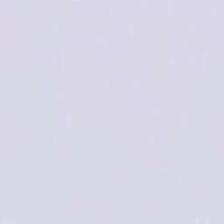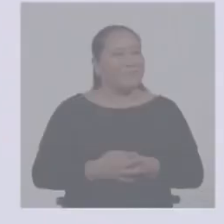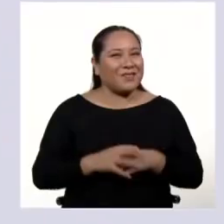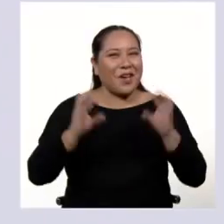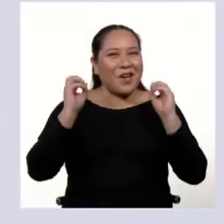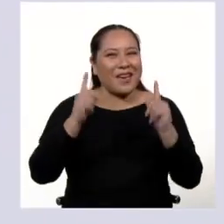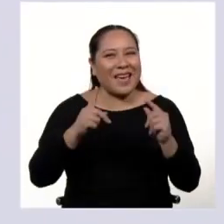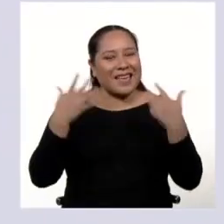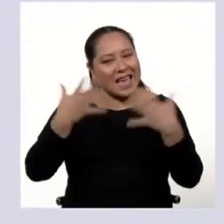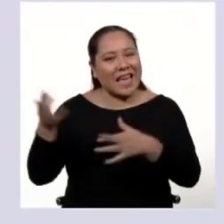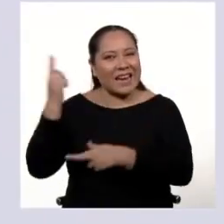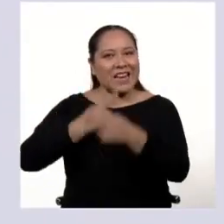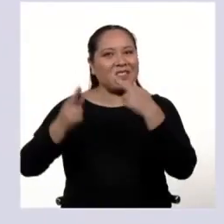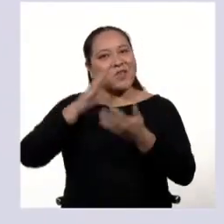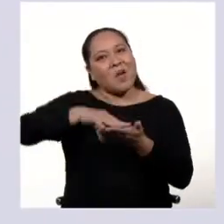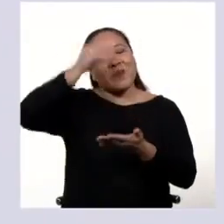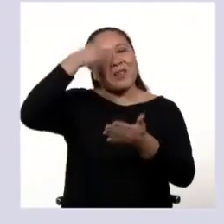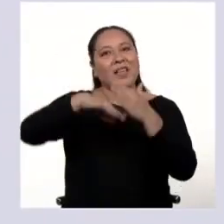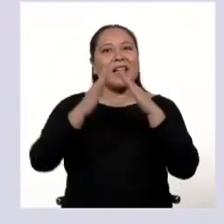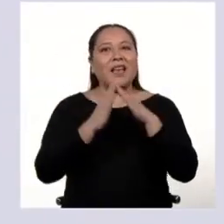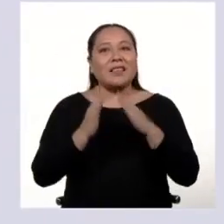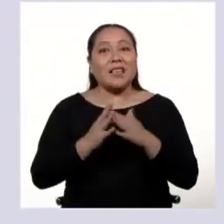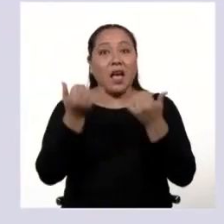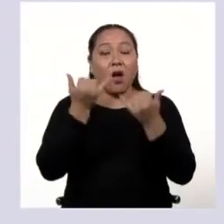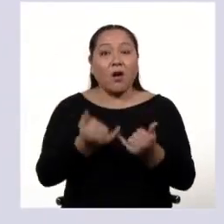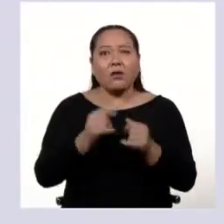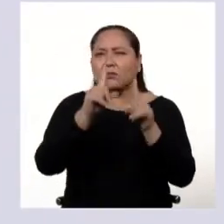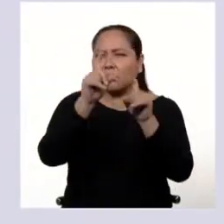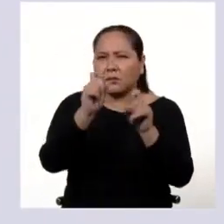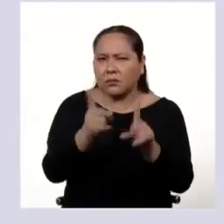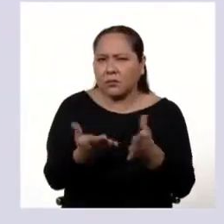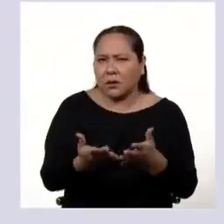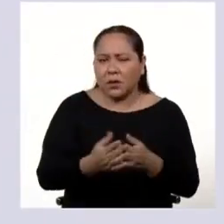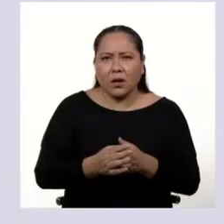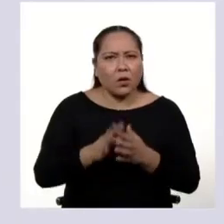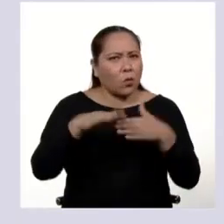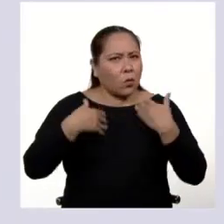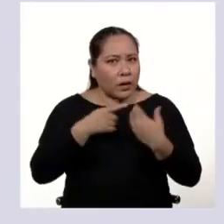Muy bien, regresamos aquí a Aprende en Casa y ahora quiero preguntarte,